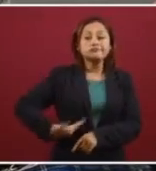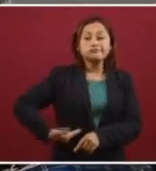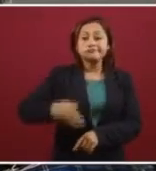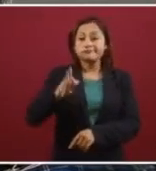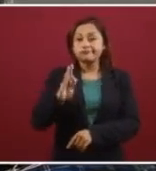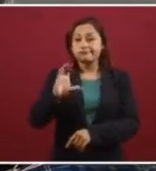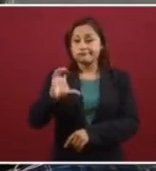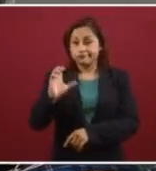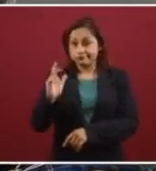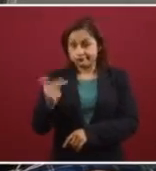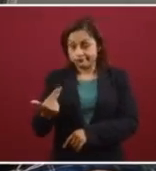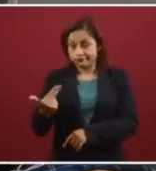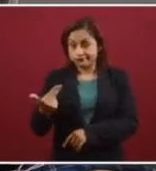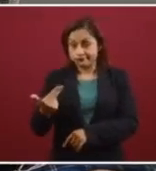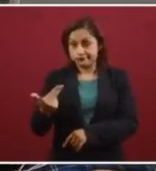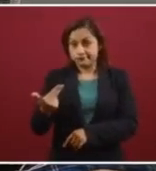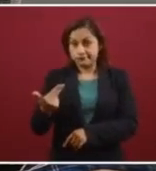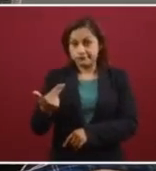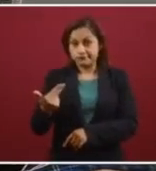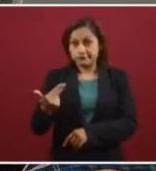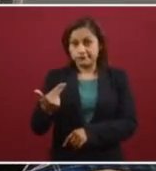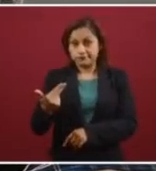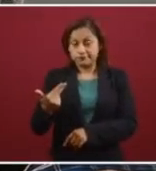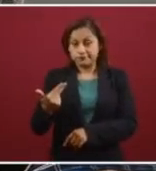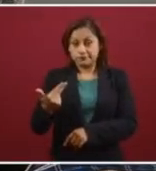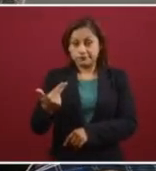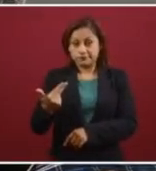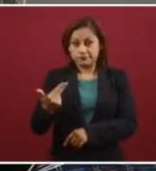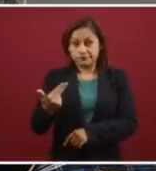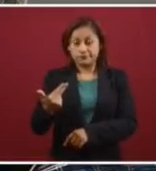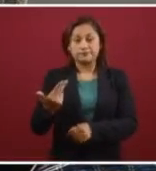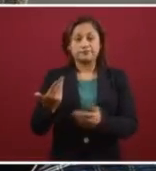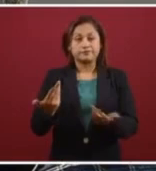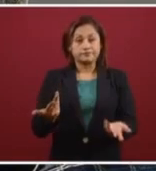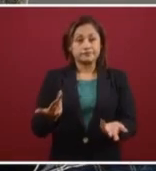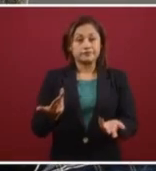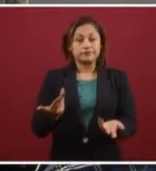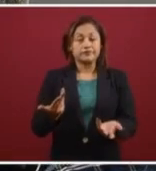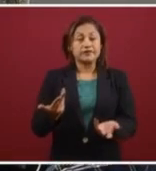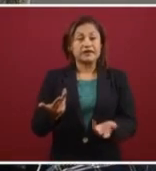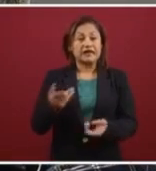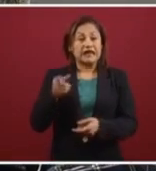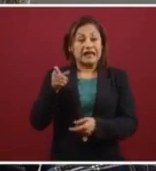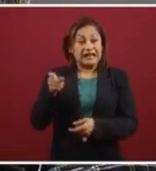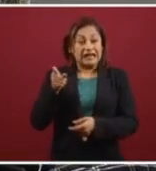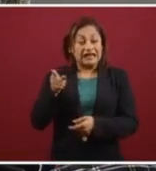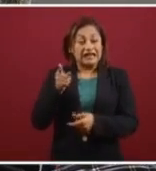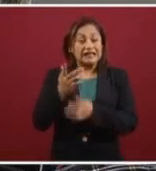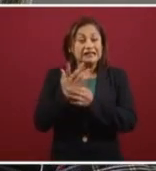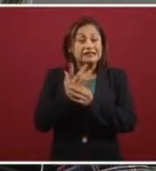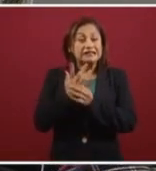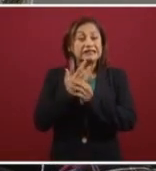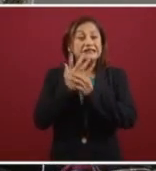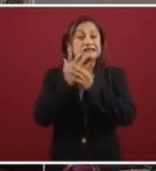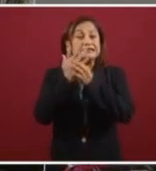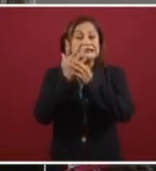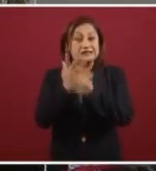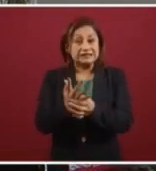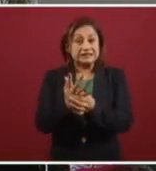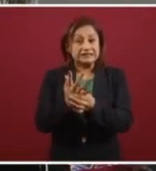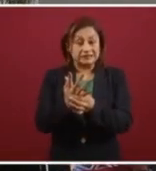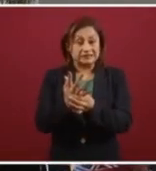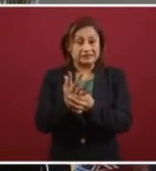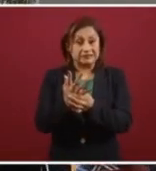sin elementos suficiente sin un diagnóstico de lo que estaba sucediendo